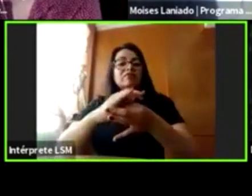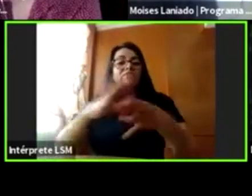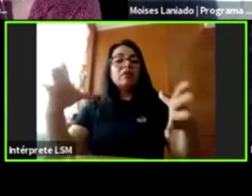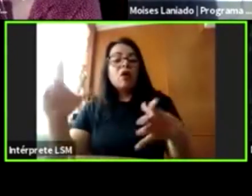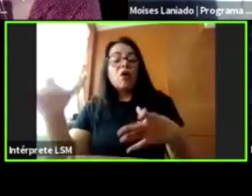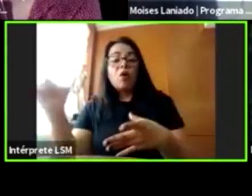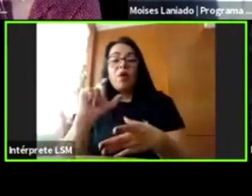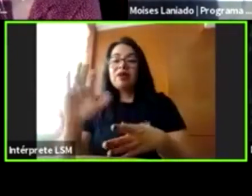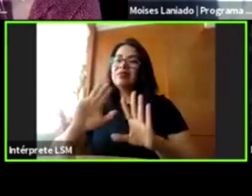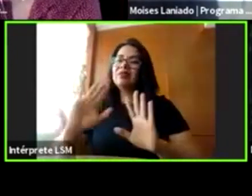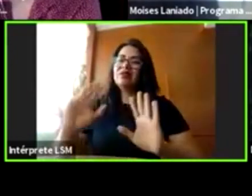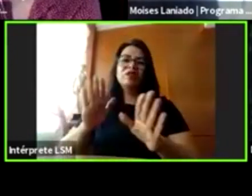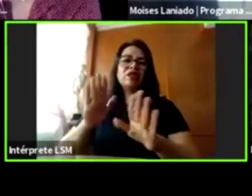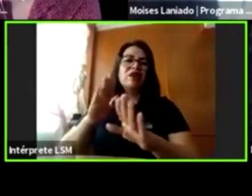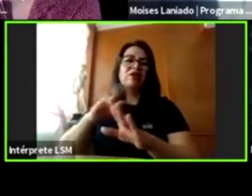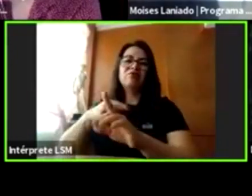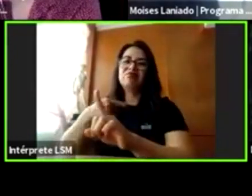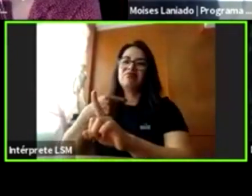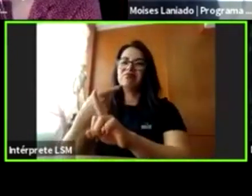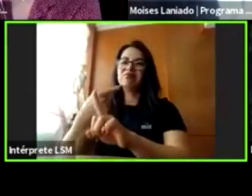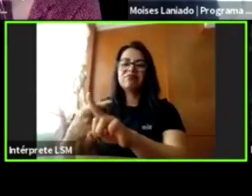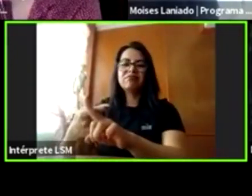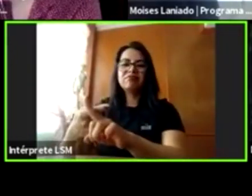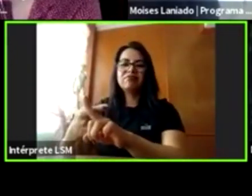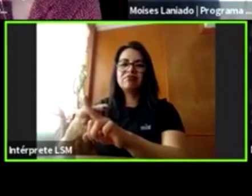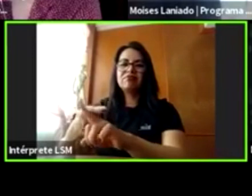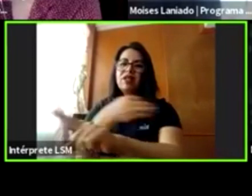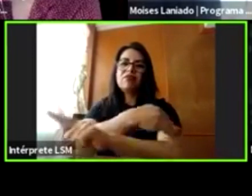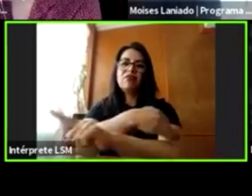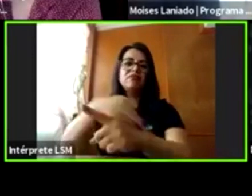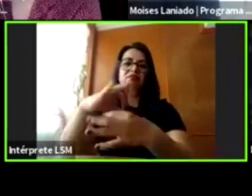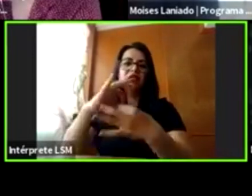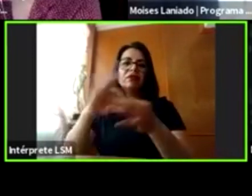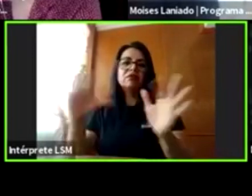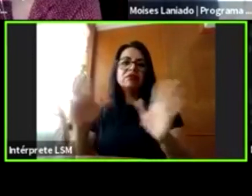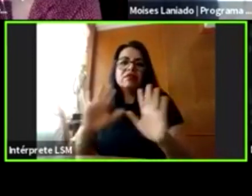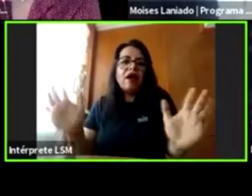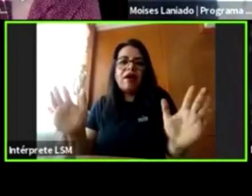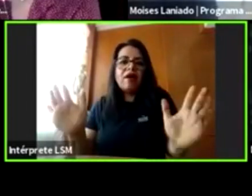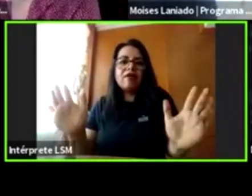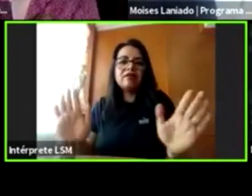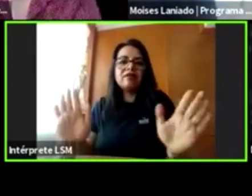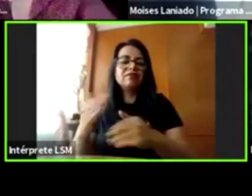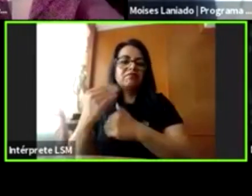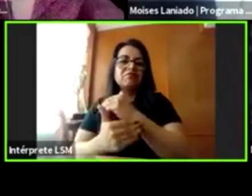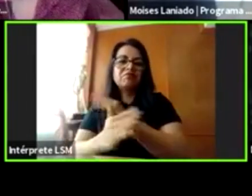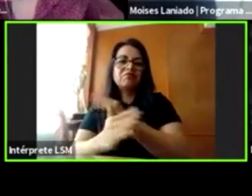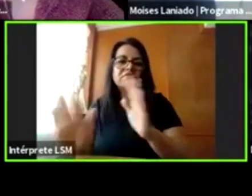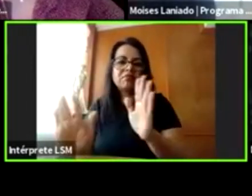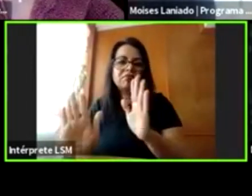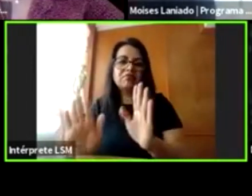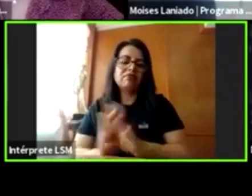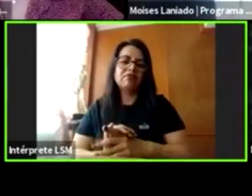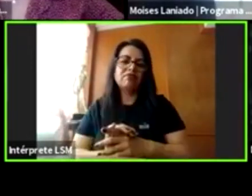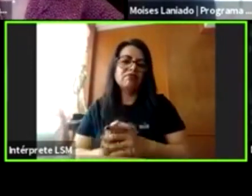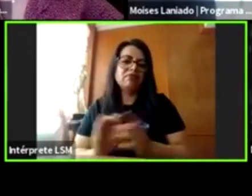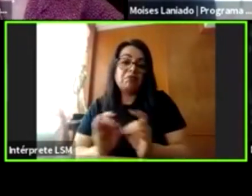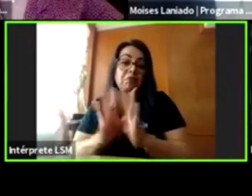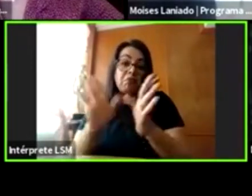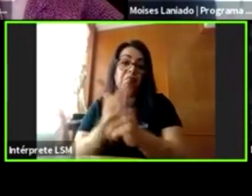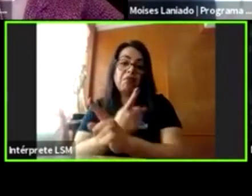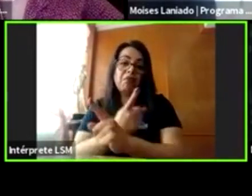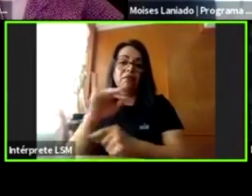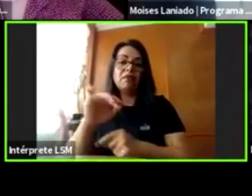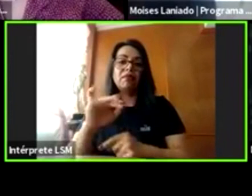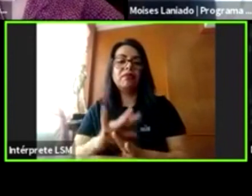casa, la ruptura familiar ya está ahí en potencia y alguna vez va a suceder. Por más